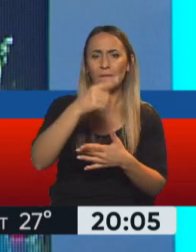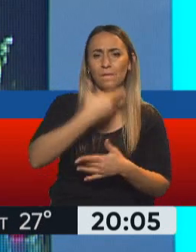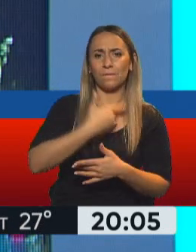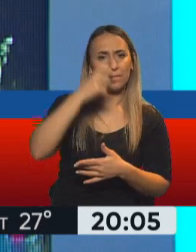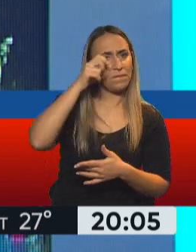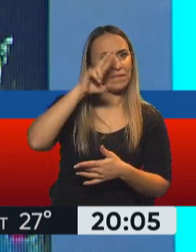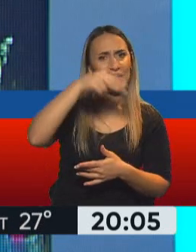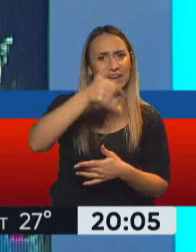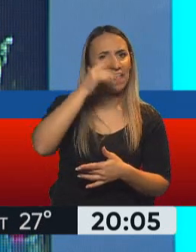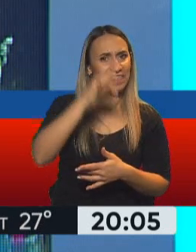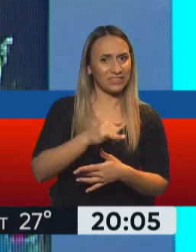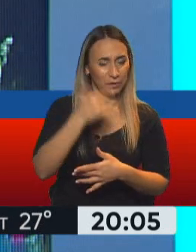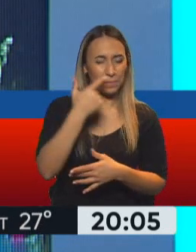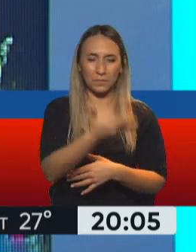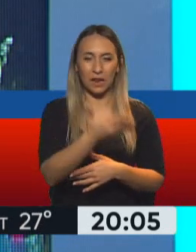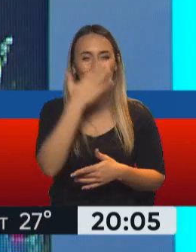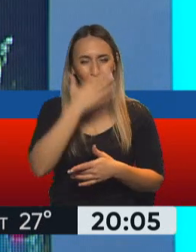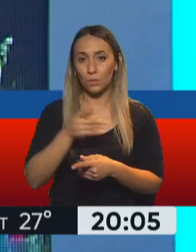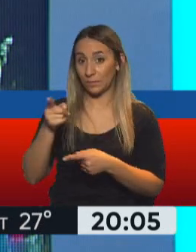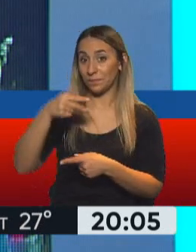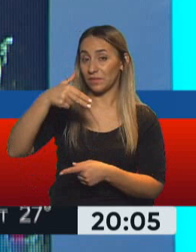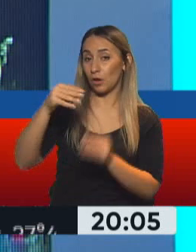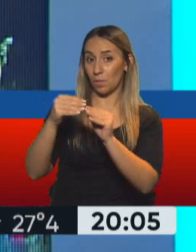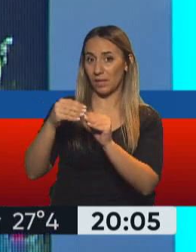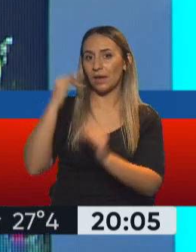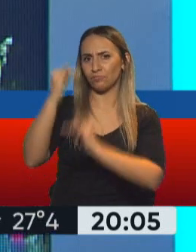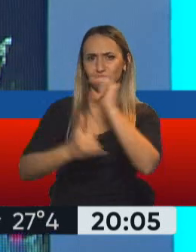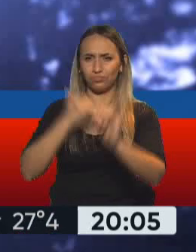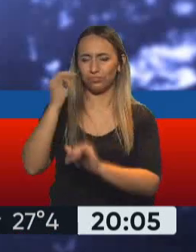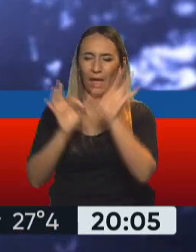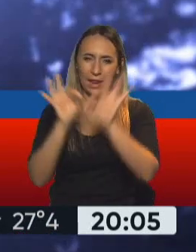vemos? Miren como para que después NASA empiece a hacer su análisis.